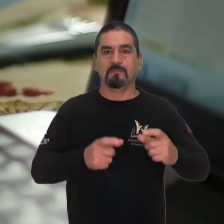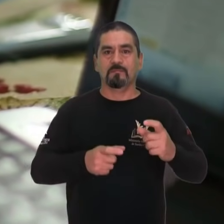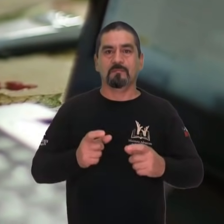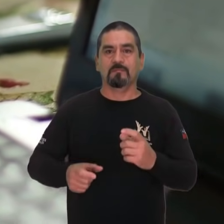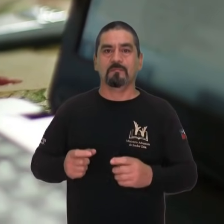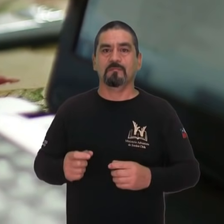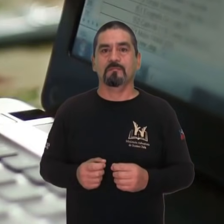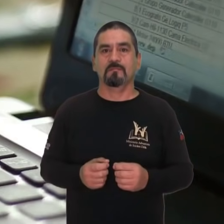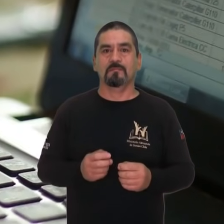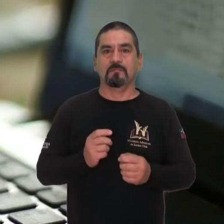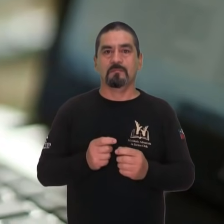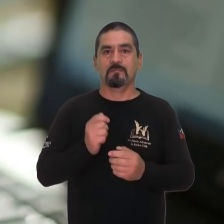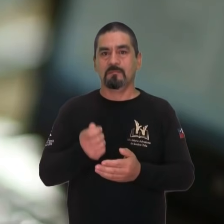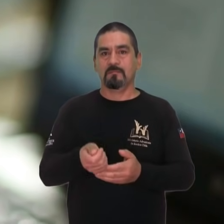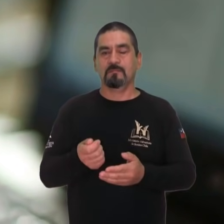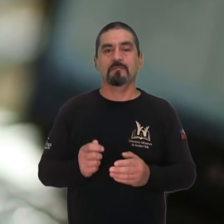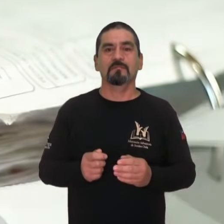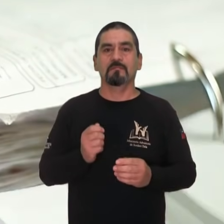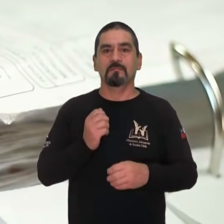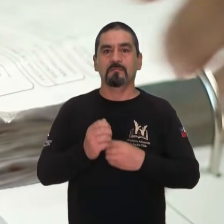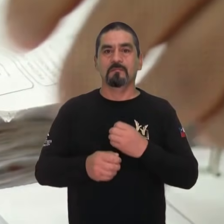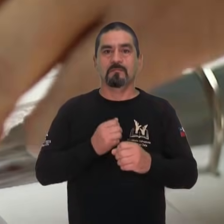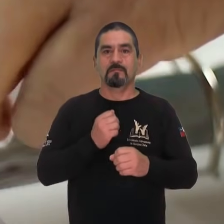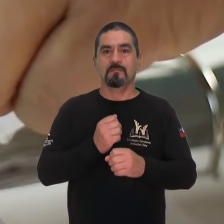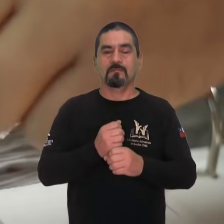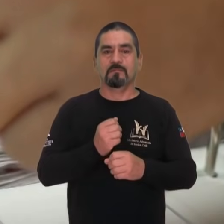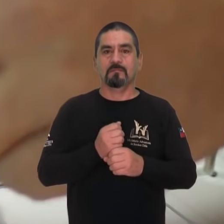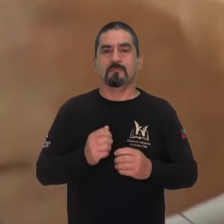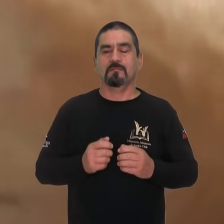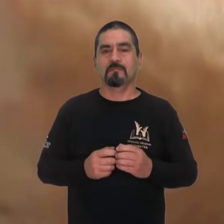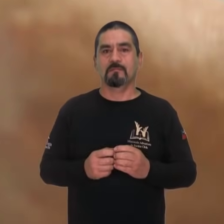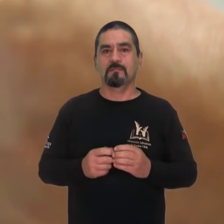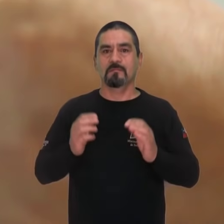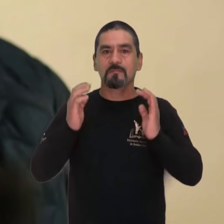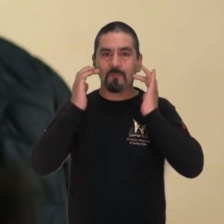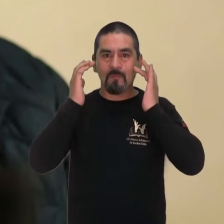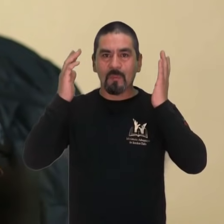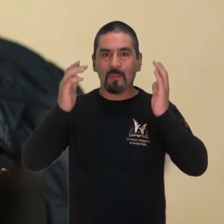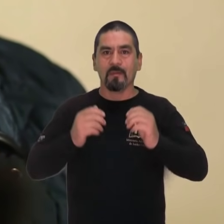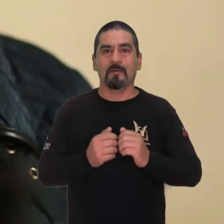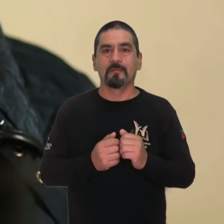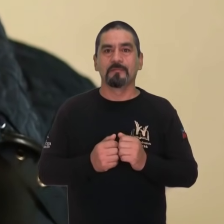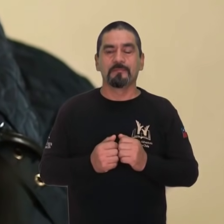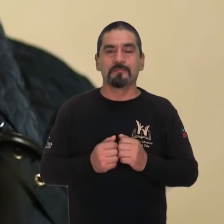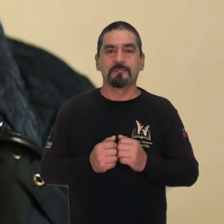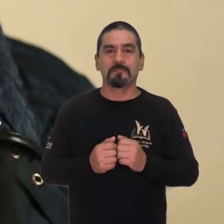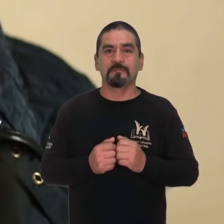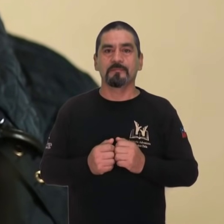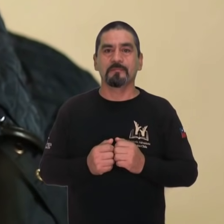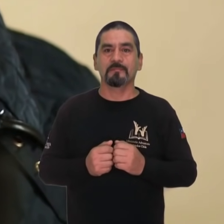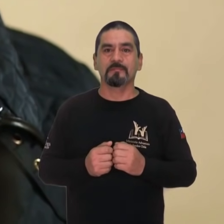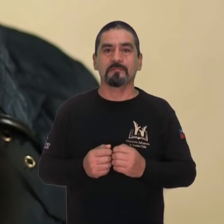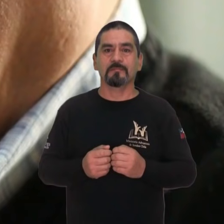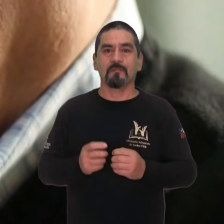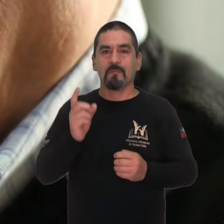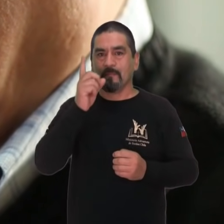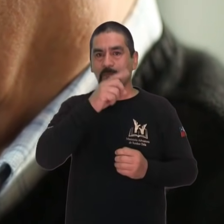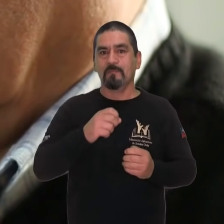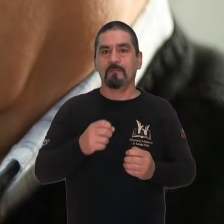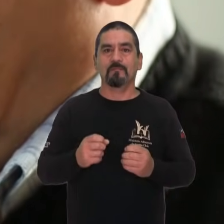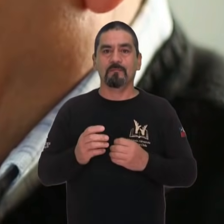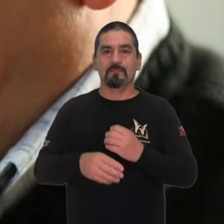Nunca hubo dificultad en separar los diezmos y lo hacíamos con alegría. Sin embargo, al final de cada